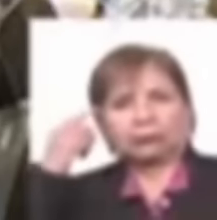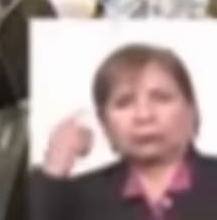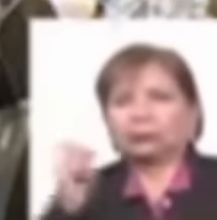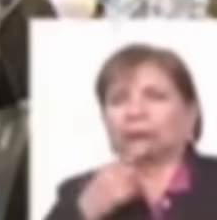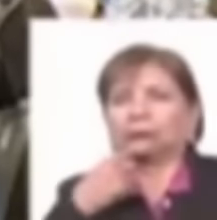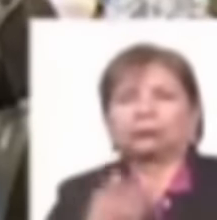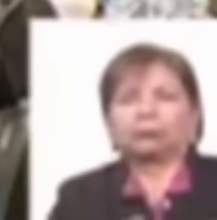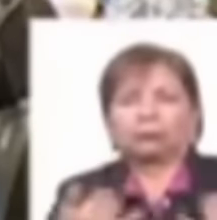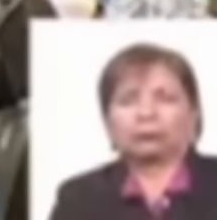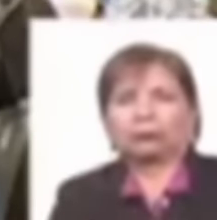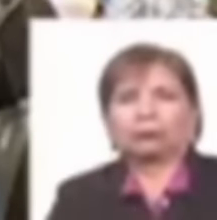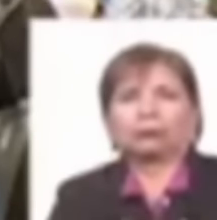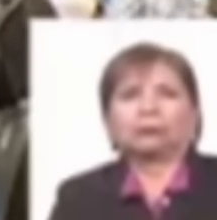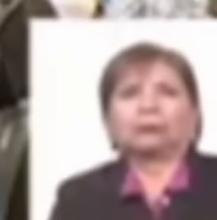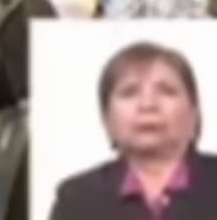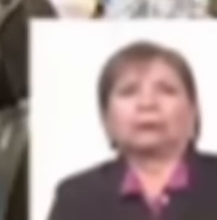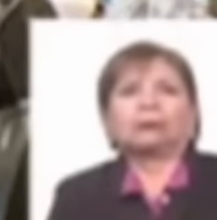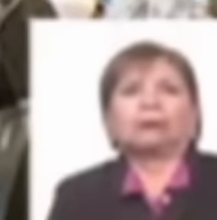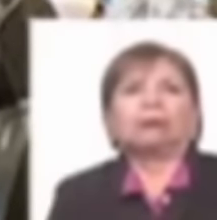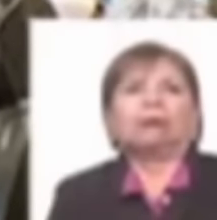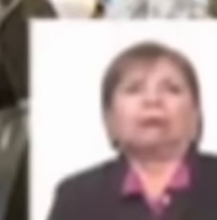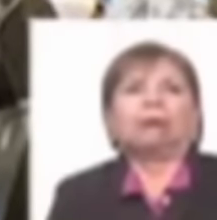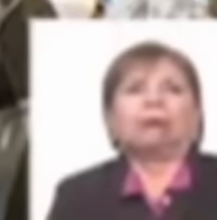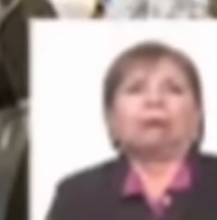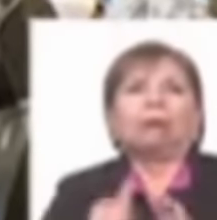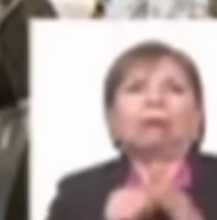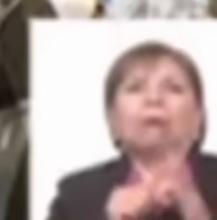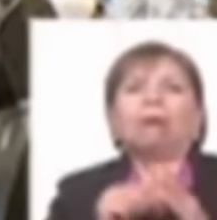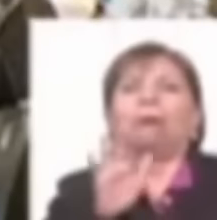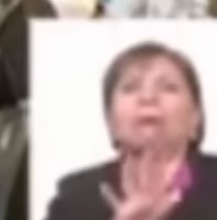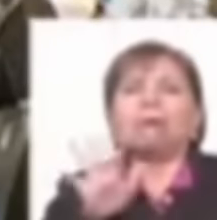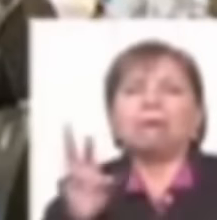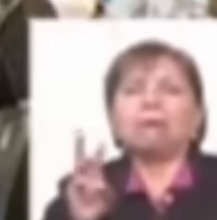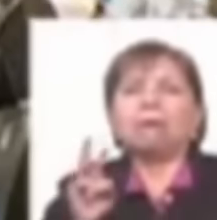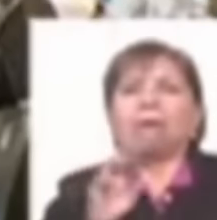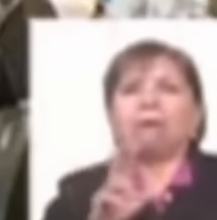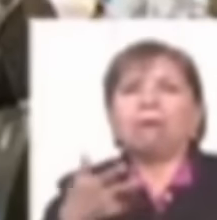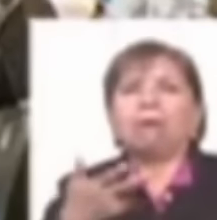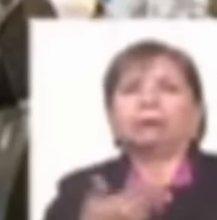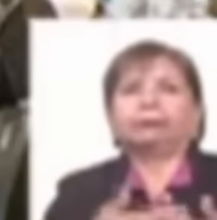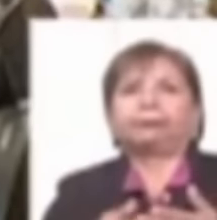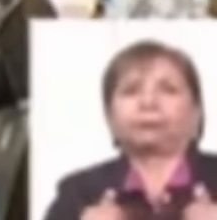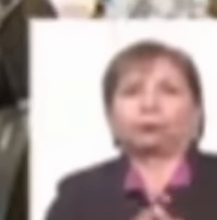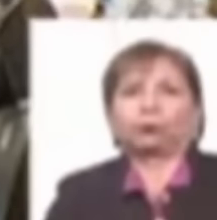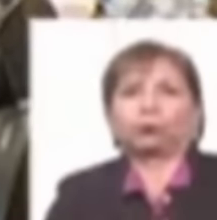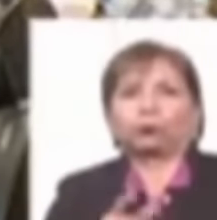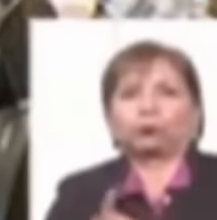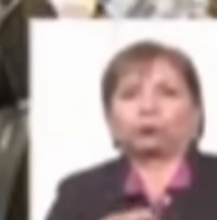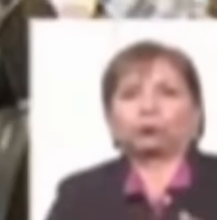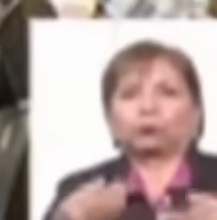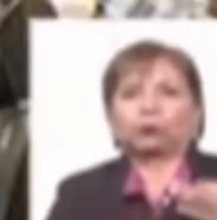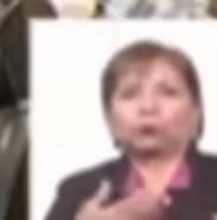lo es ahora tampoco, para interpretar el artículo 156, inciso tercero de la